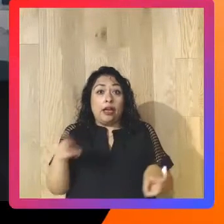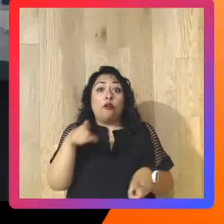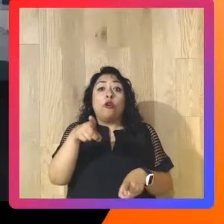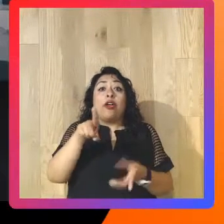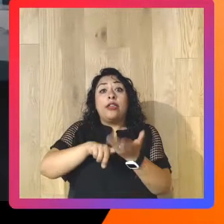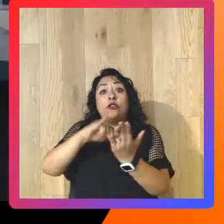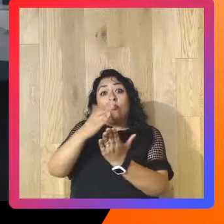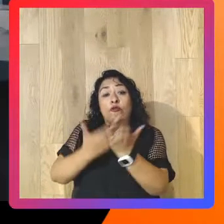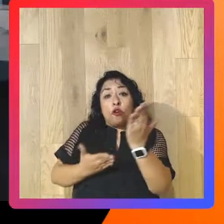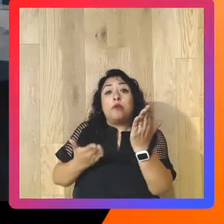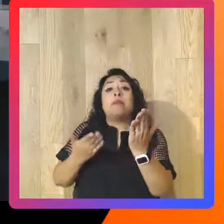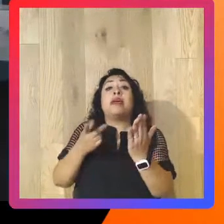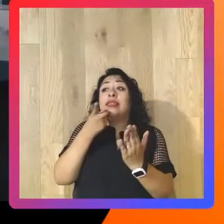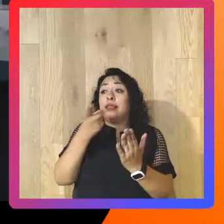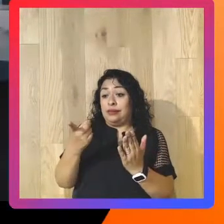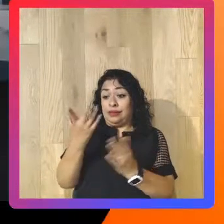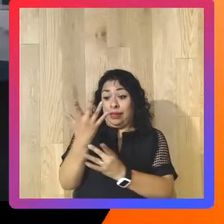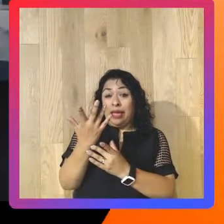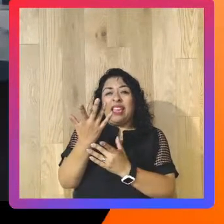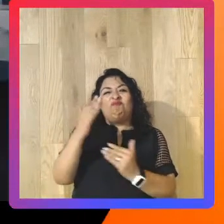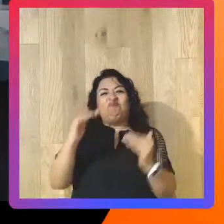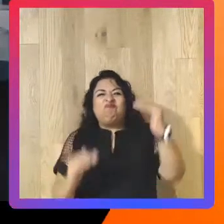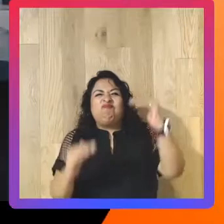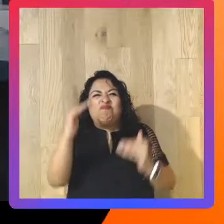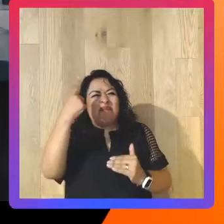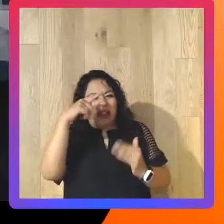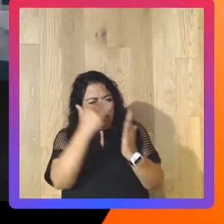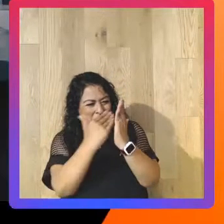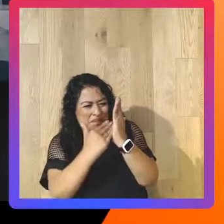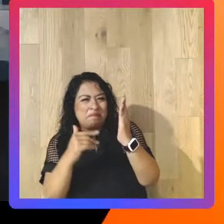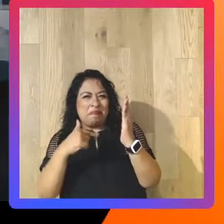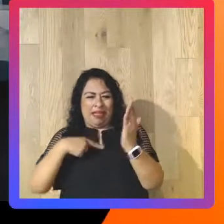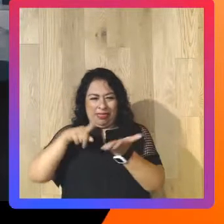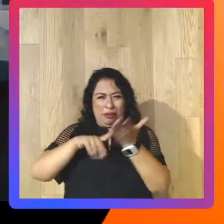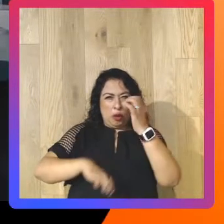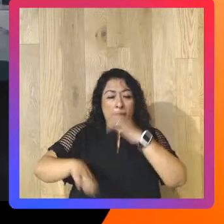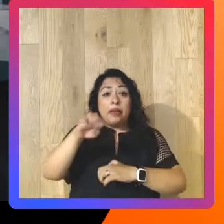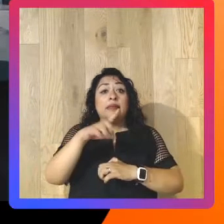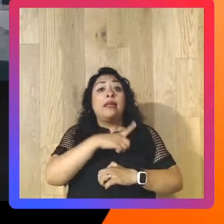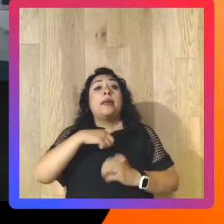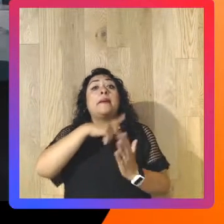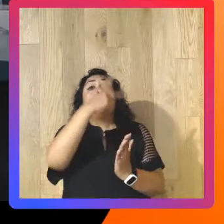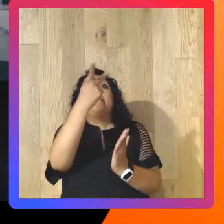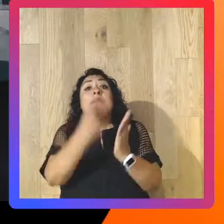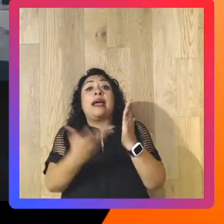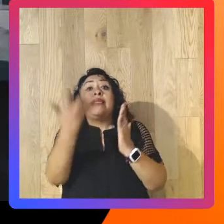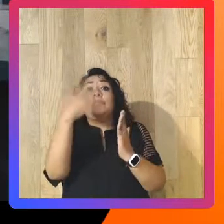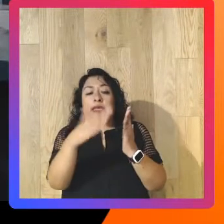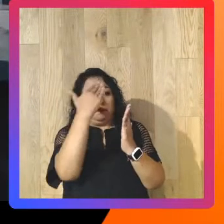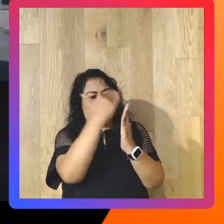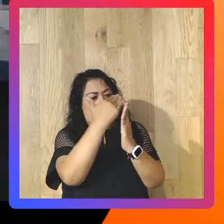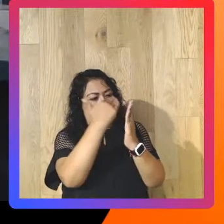su informe Abordar la desigualdad, una agenda para la acción empresarial, plantea un plan con 10